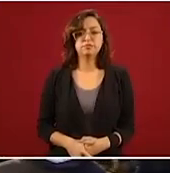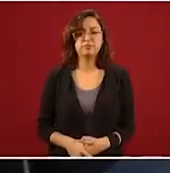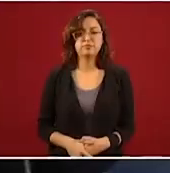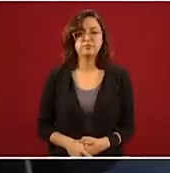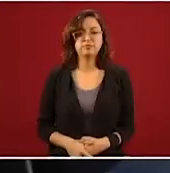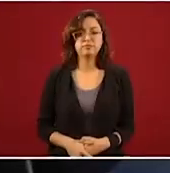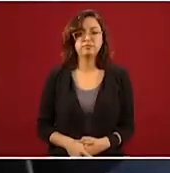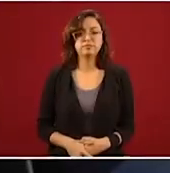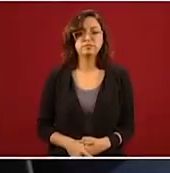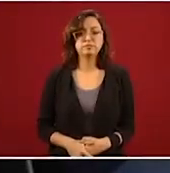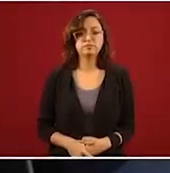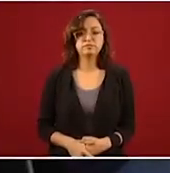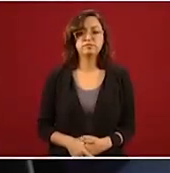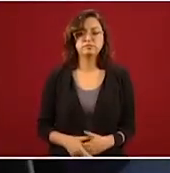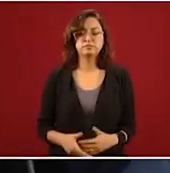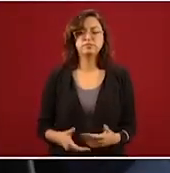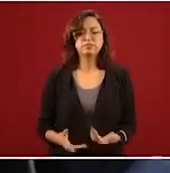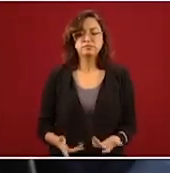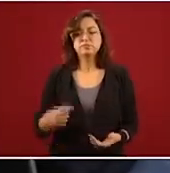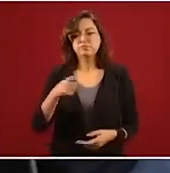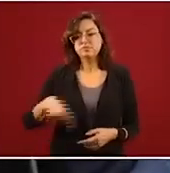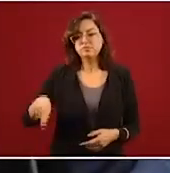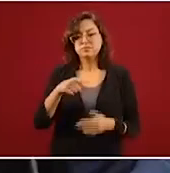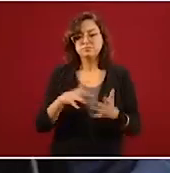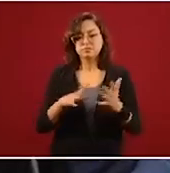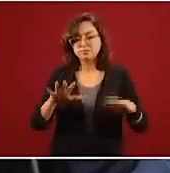reformas a la Constitución, presidente. Sí,